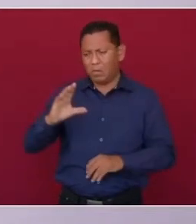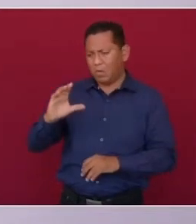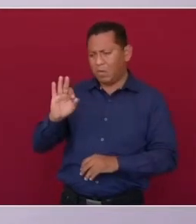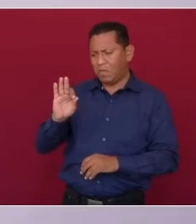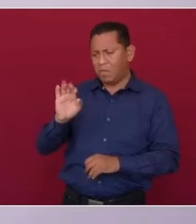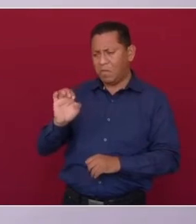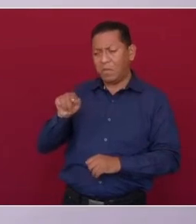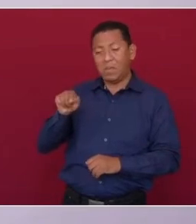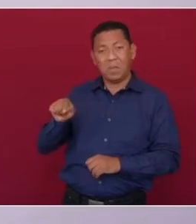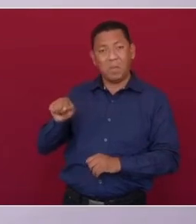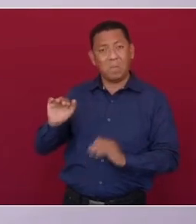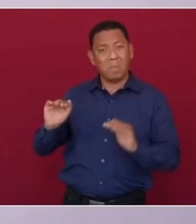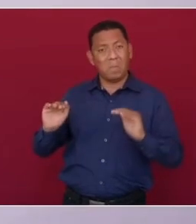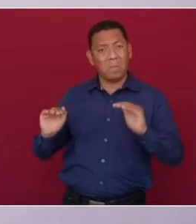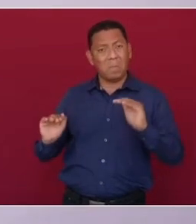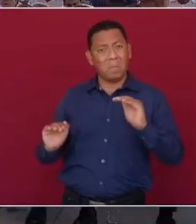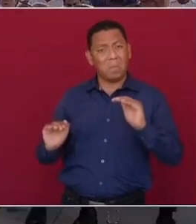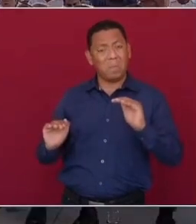Electricidad,